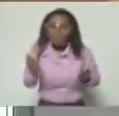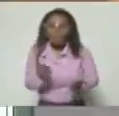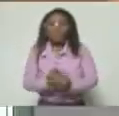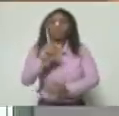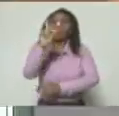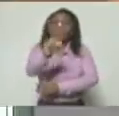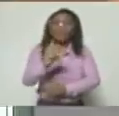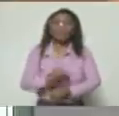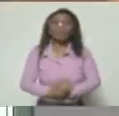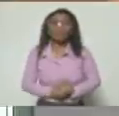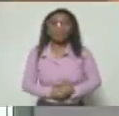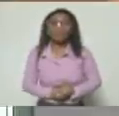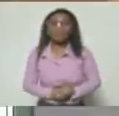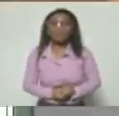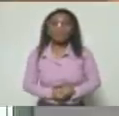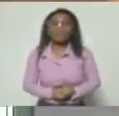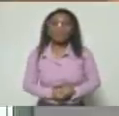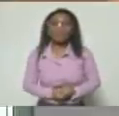también.